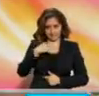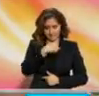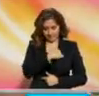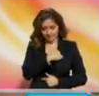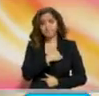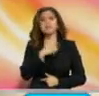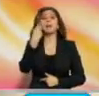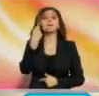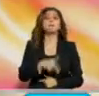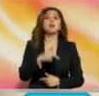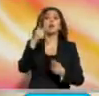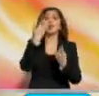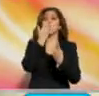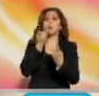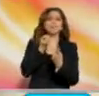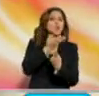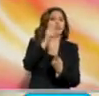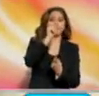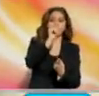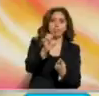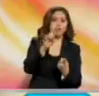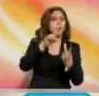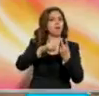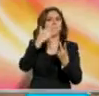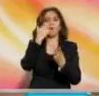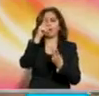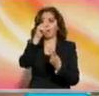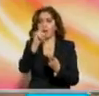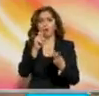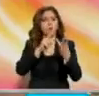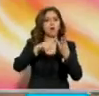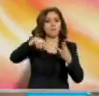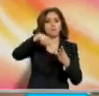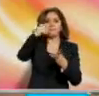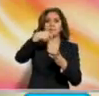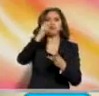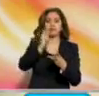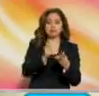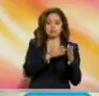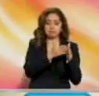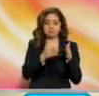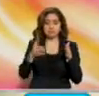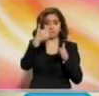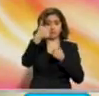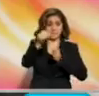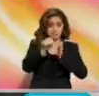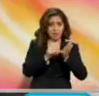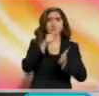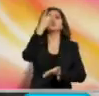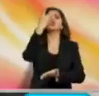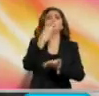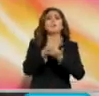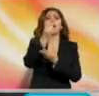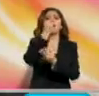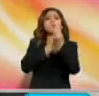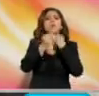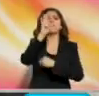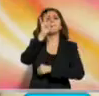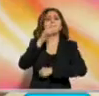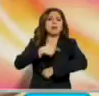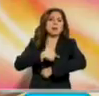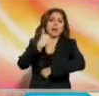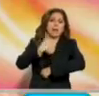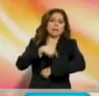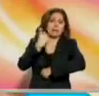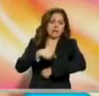té, sin agua, sin papillas, durante los primeros 6 meses. 6 meses. Ajá, es lo único que tiene que recibir el bebé.